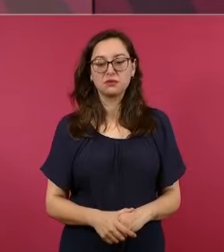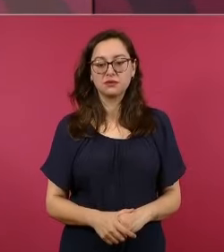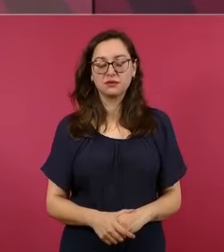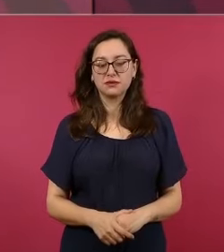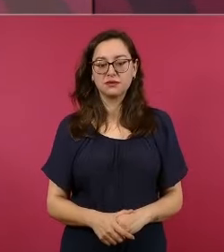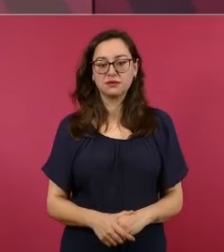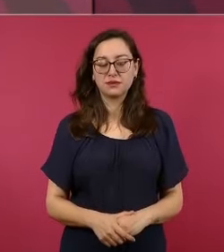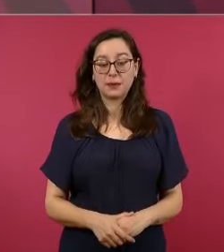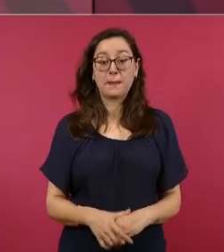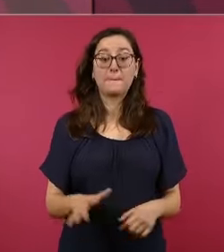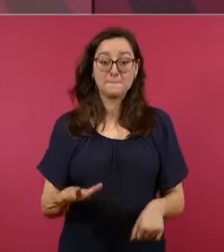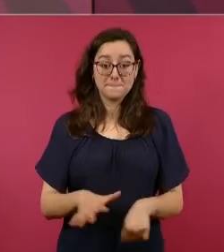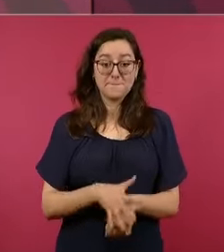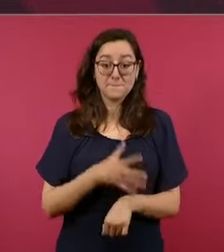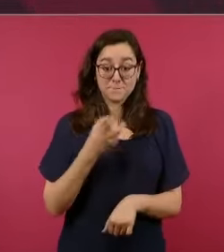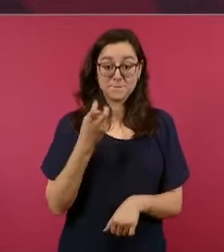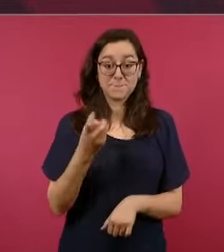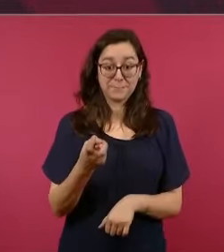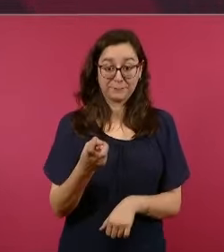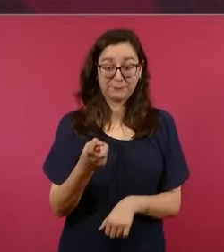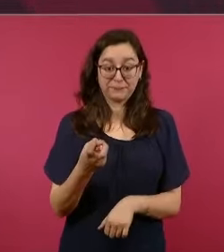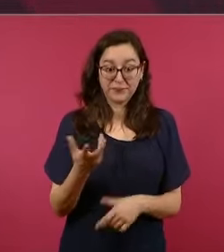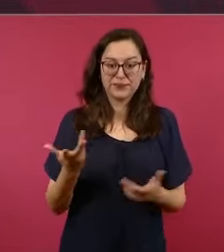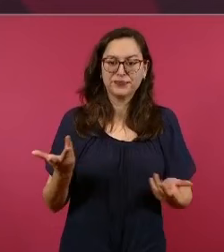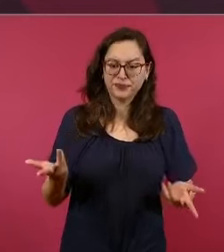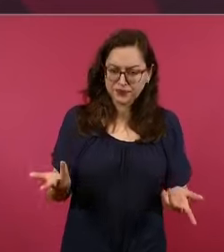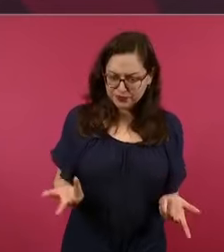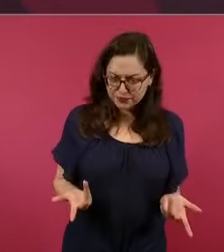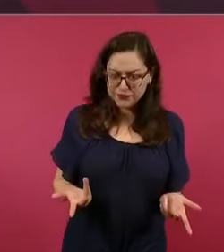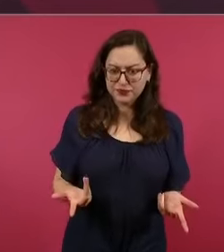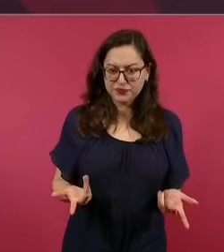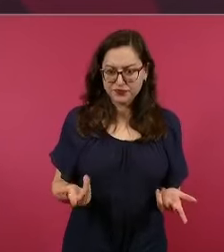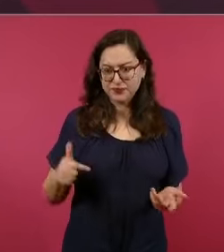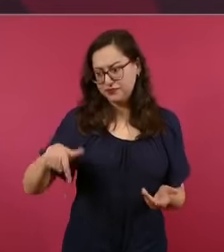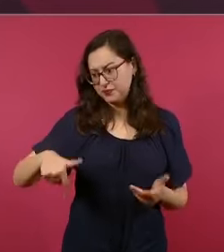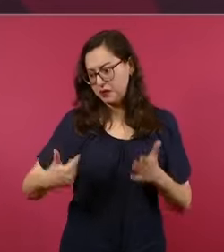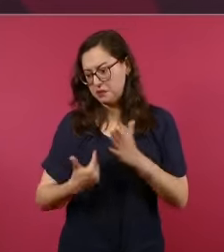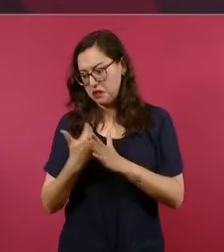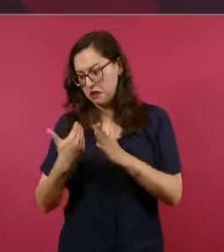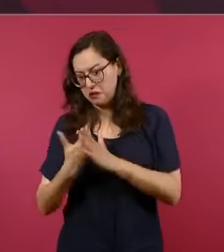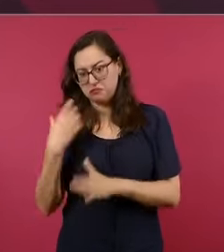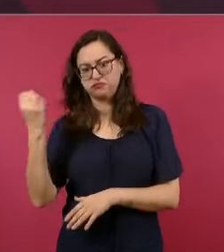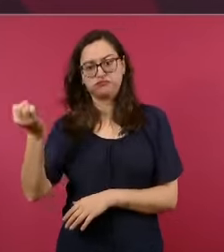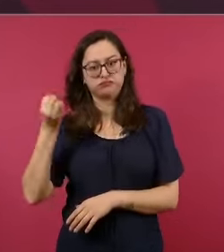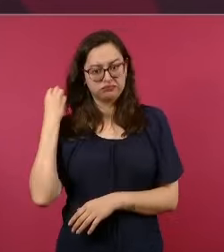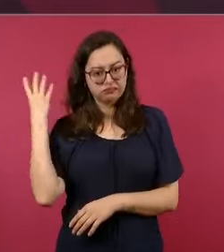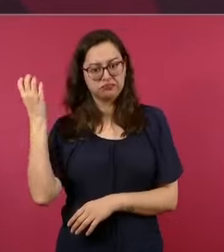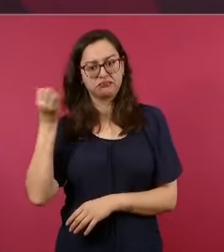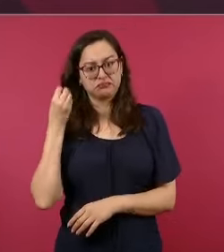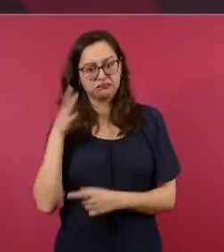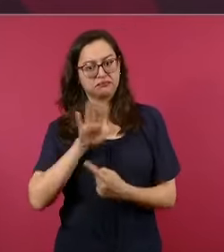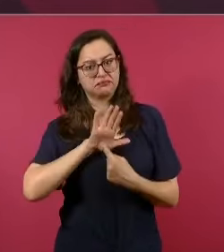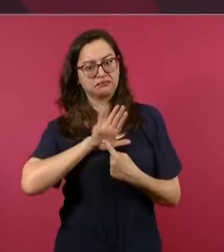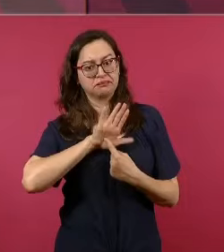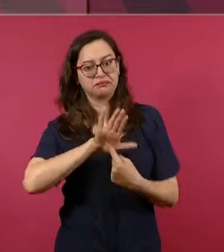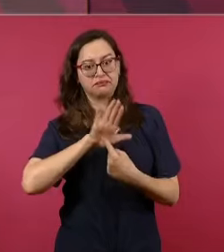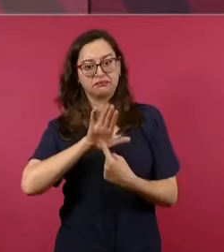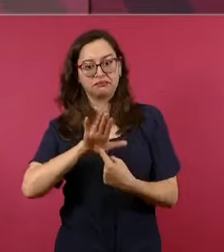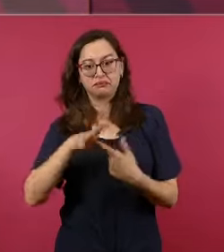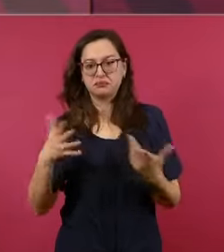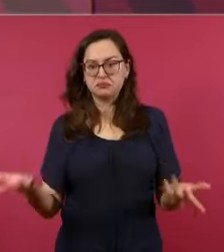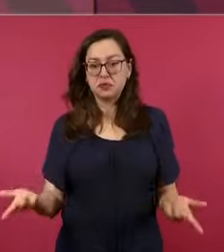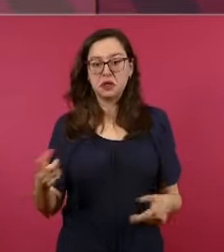general entonces por eso qué bueno que existen las mañaneras aún cuando solo duren